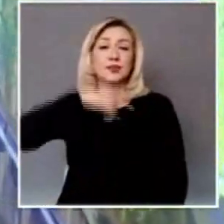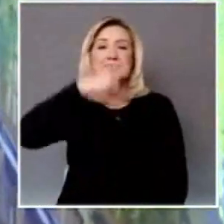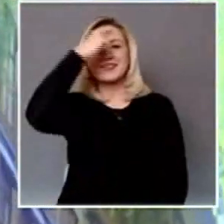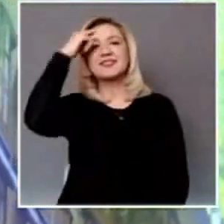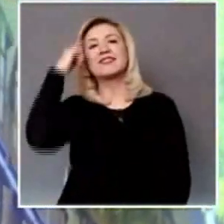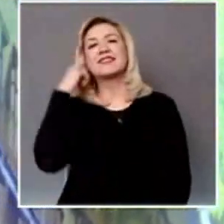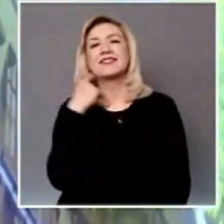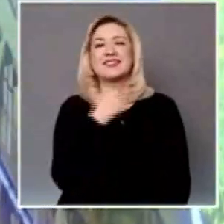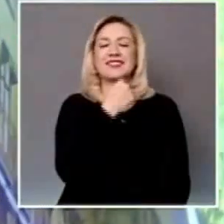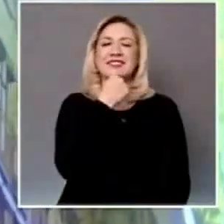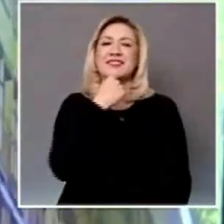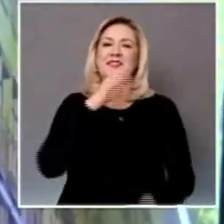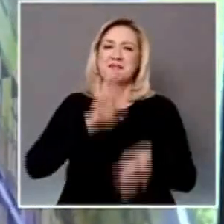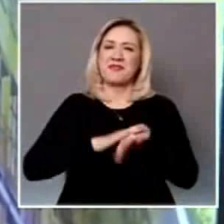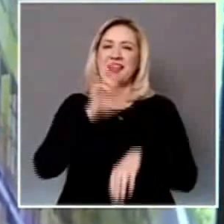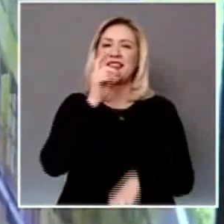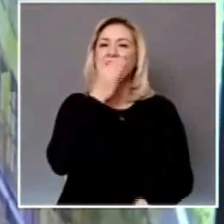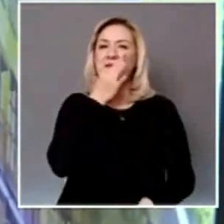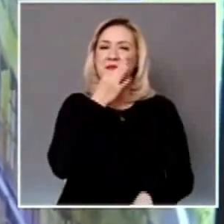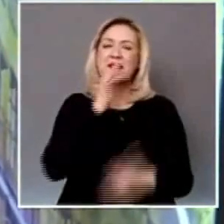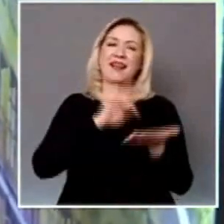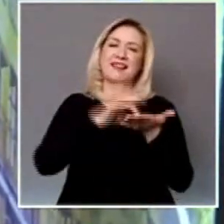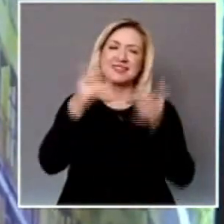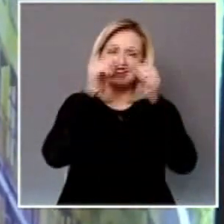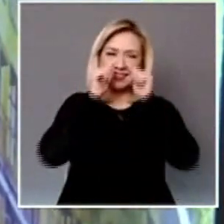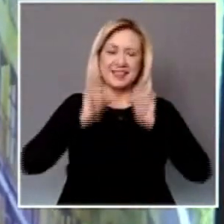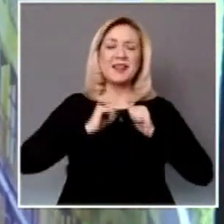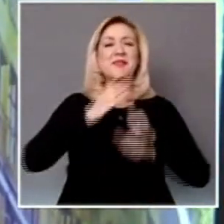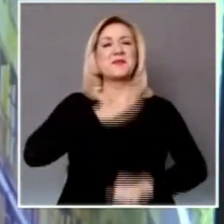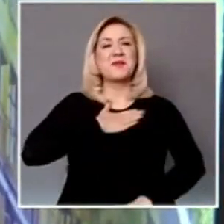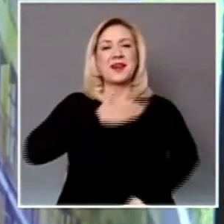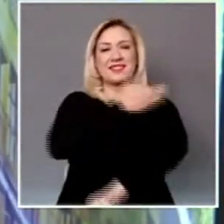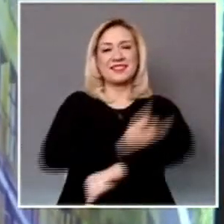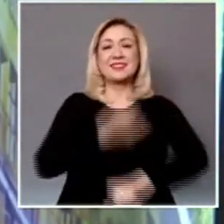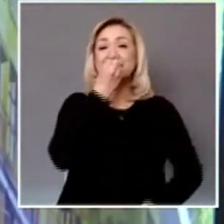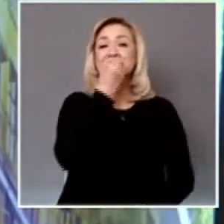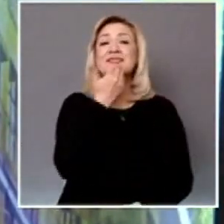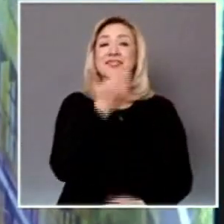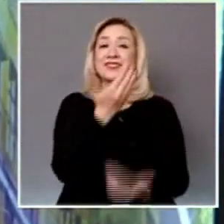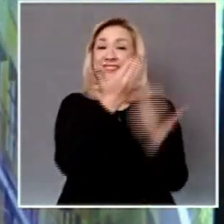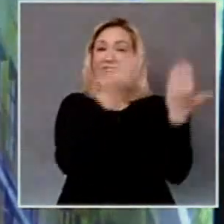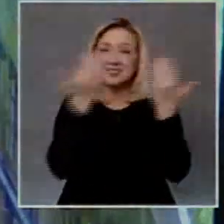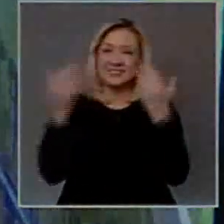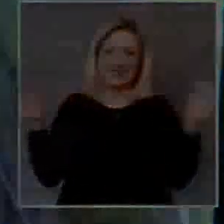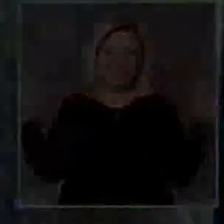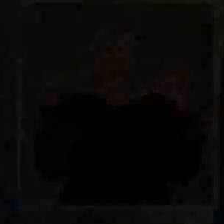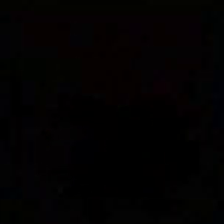nocturno. Gracias por su atención. Que tenga una exitosa tarde. Hasta pronto.